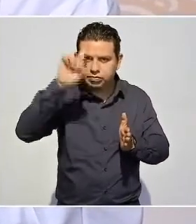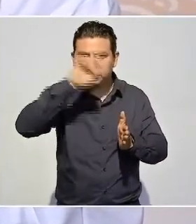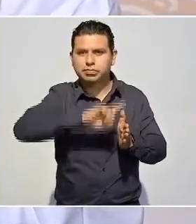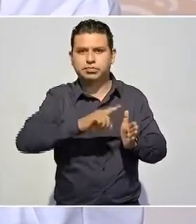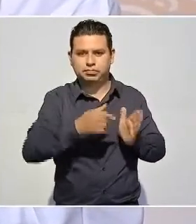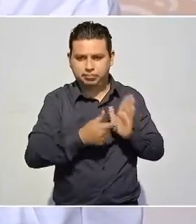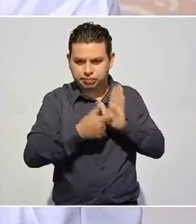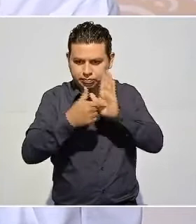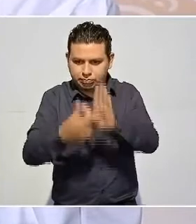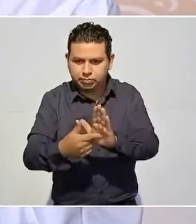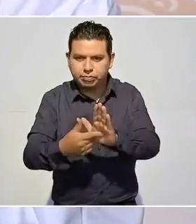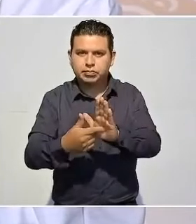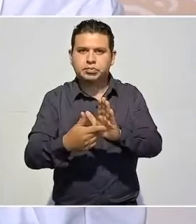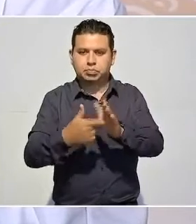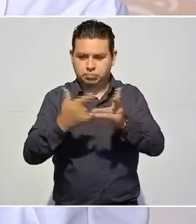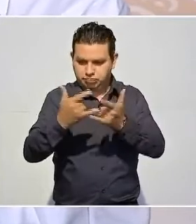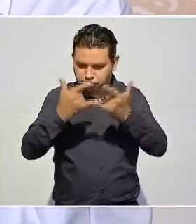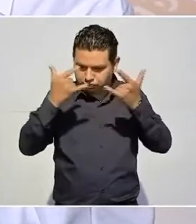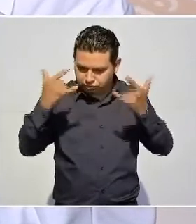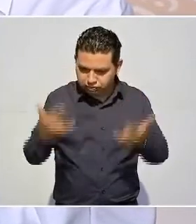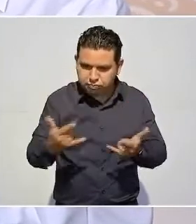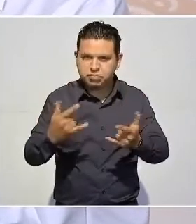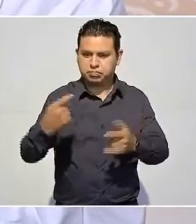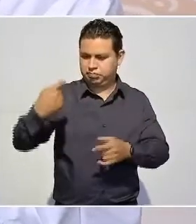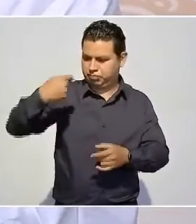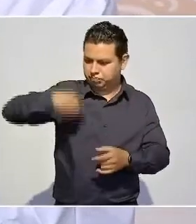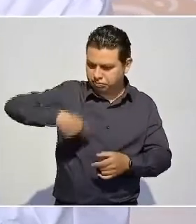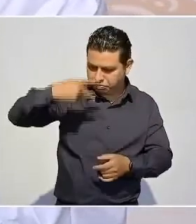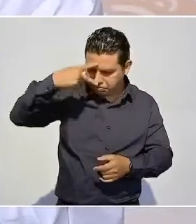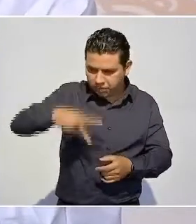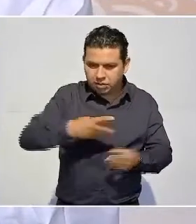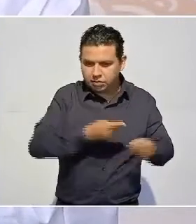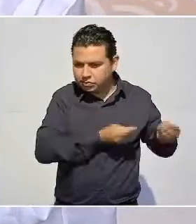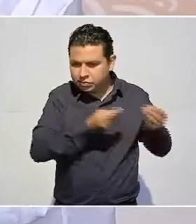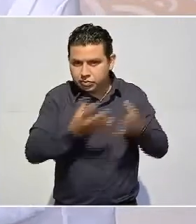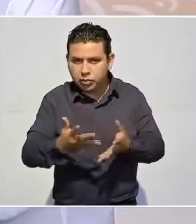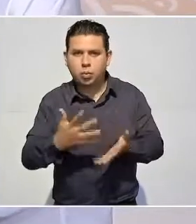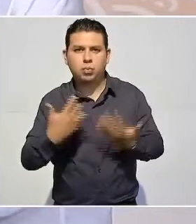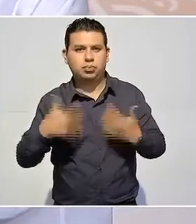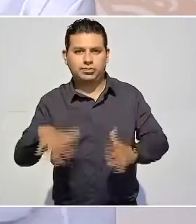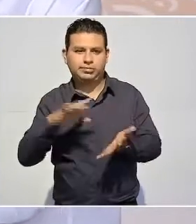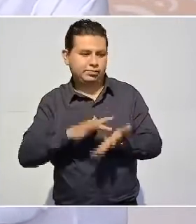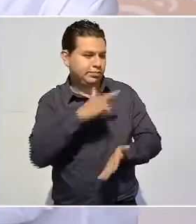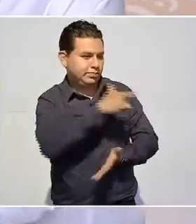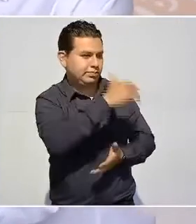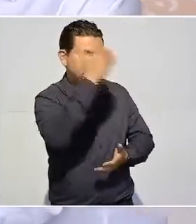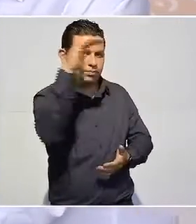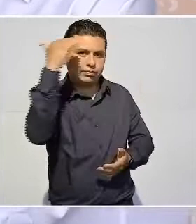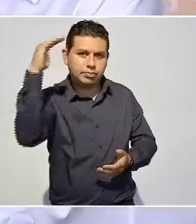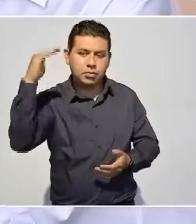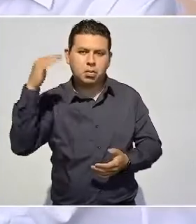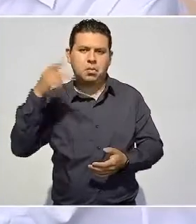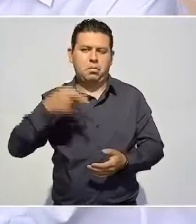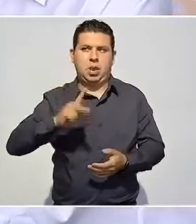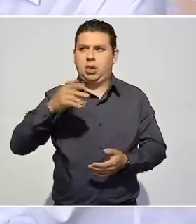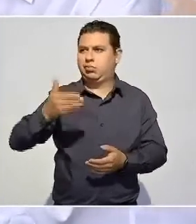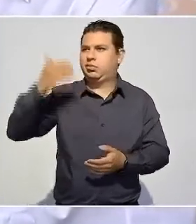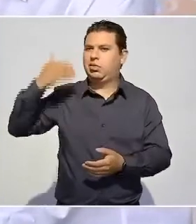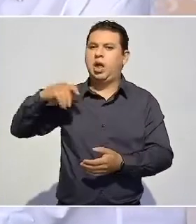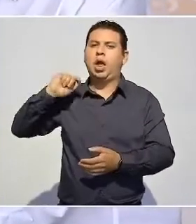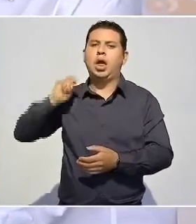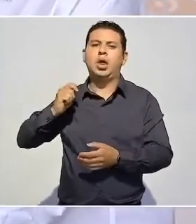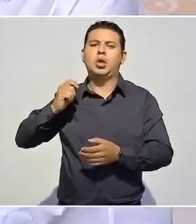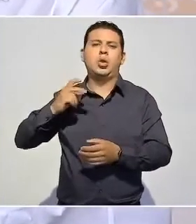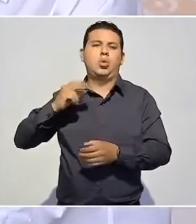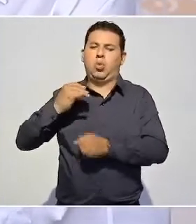identidad e historia, y a los que decisiones injustas dejaron en el